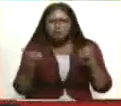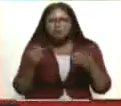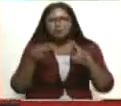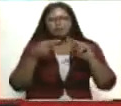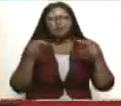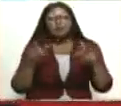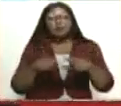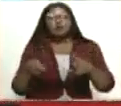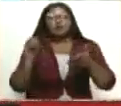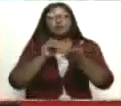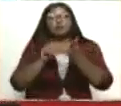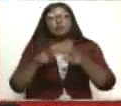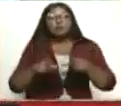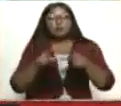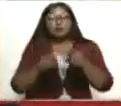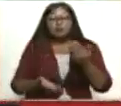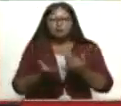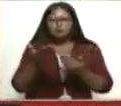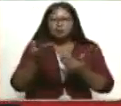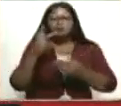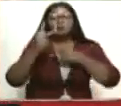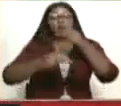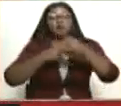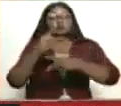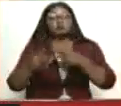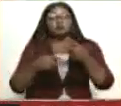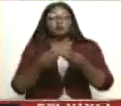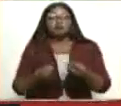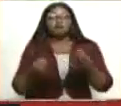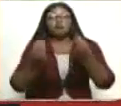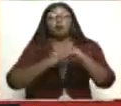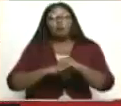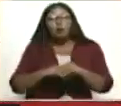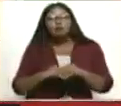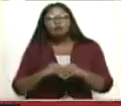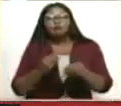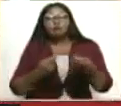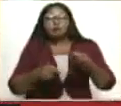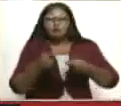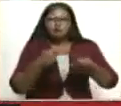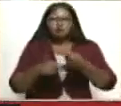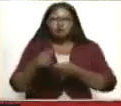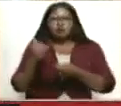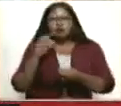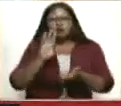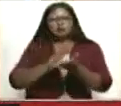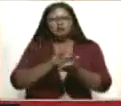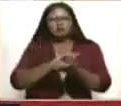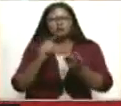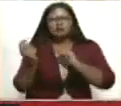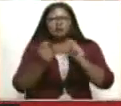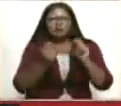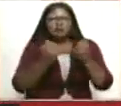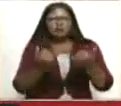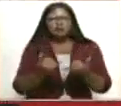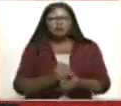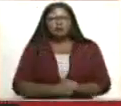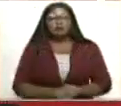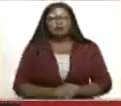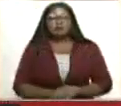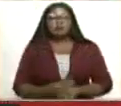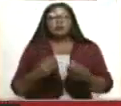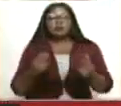sede nuevamente de este importante proceso de negociaciones que puso en el centro de sus debates las